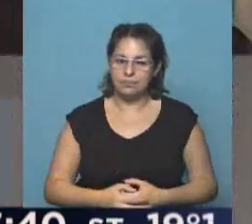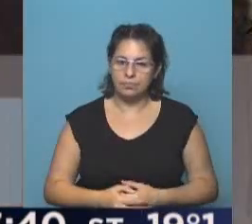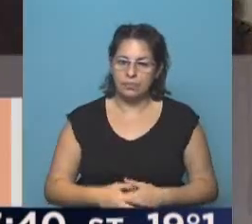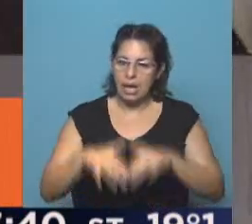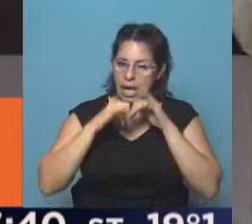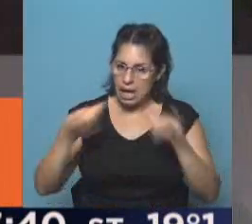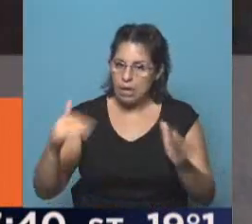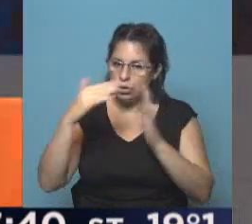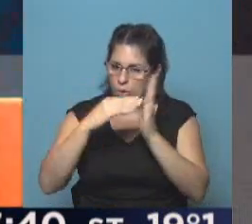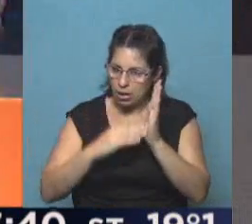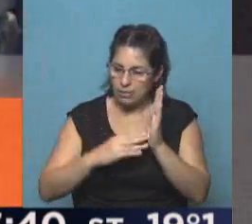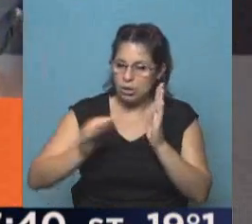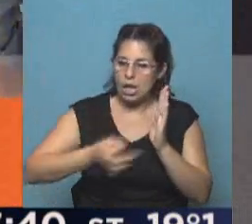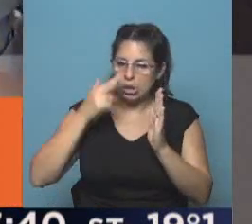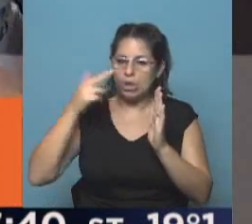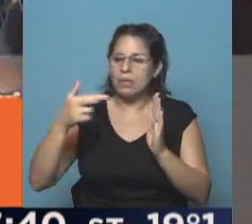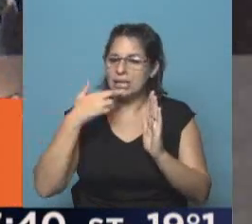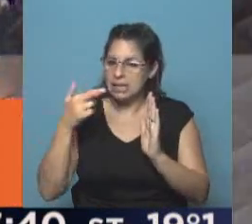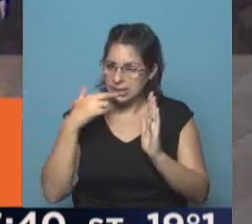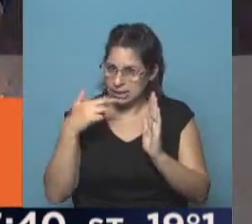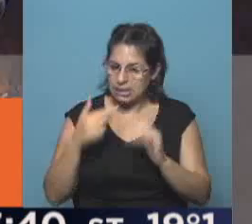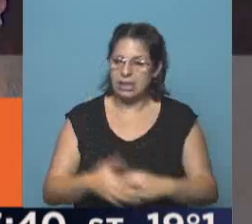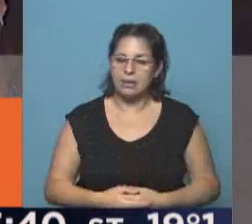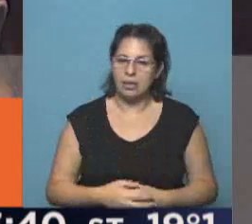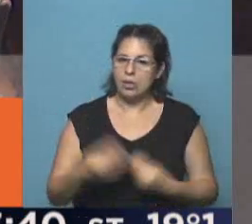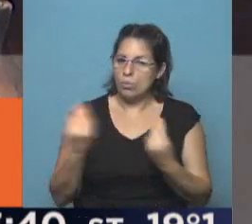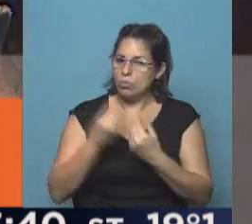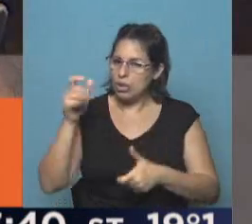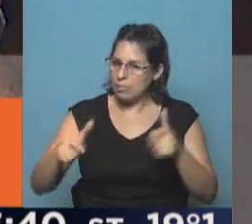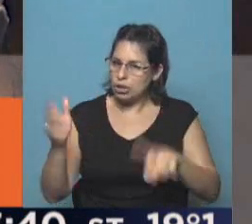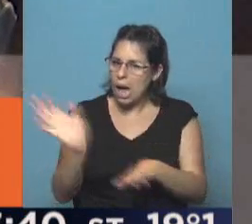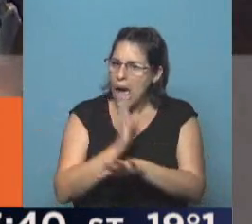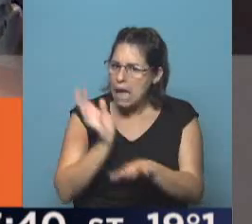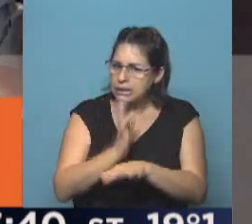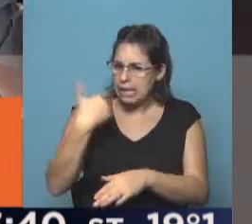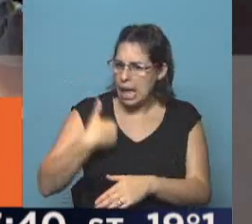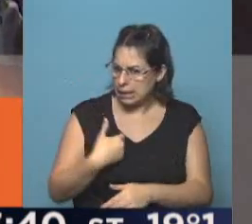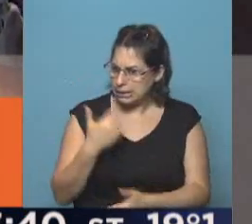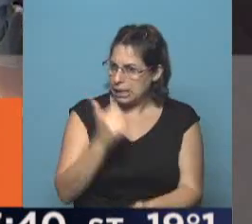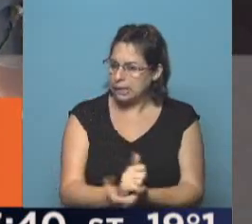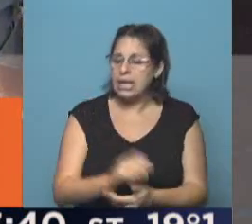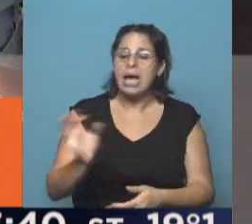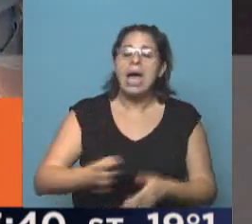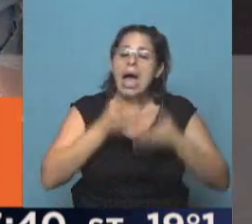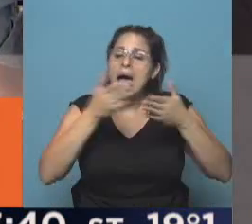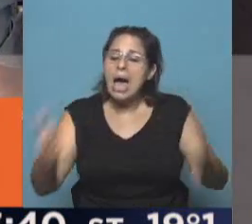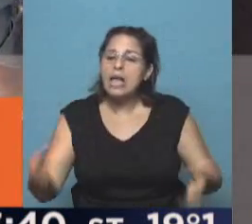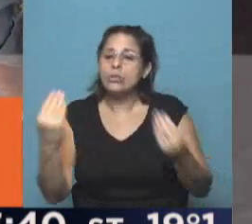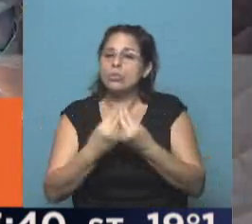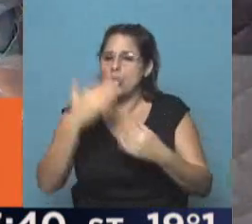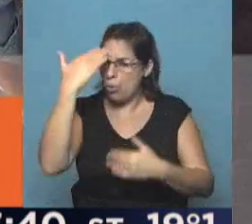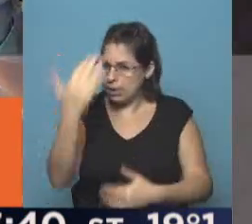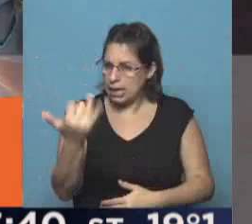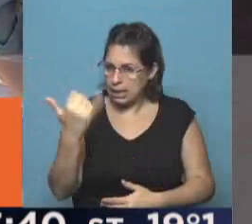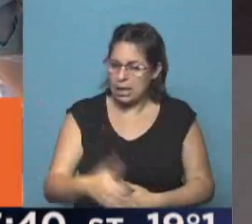El anuncio de la programación 2017 con una gran presencia de artistas de nuestro país en un año que tendrá muchos tributos